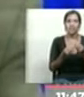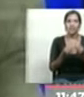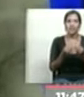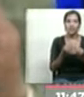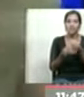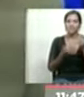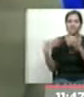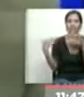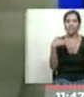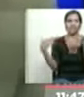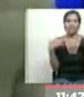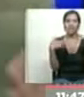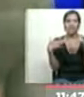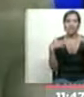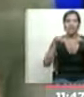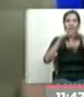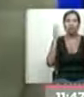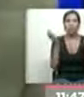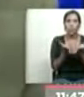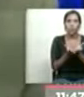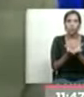guerra en el mundo